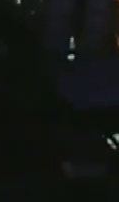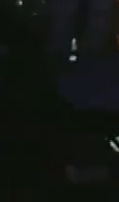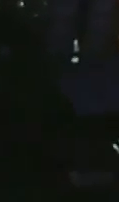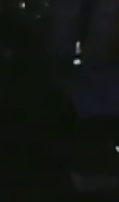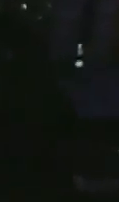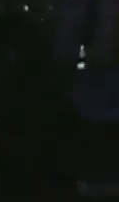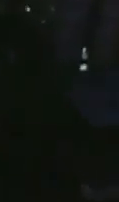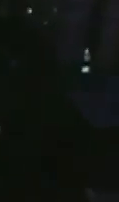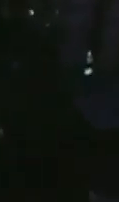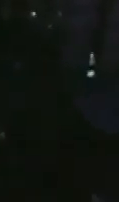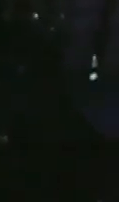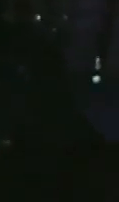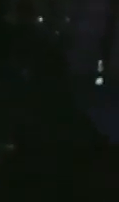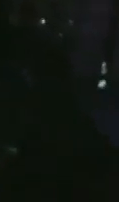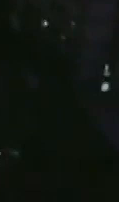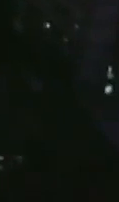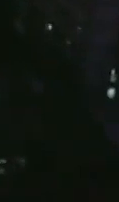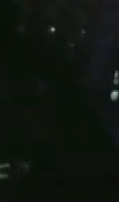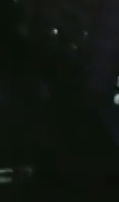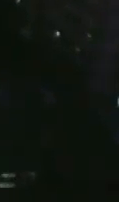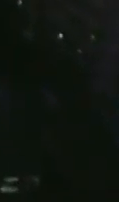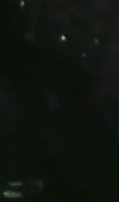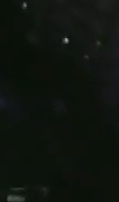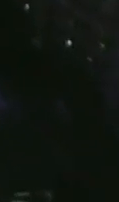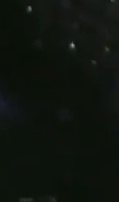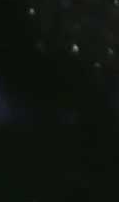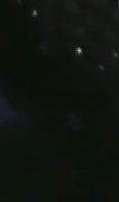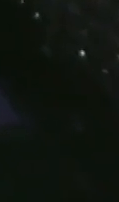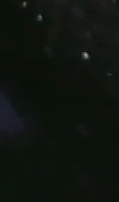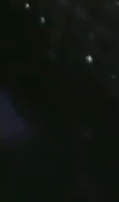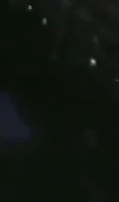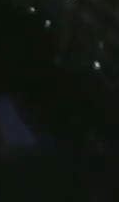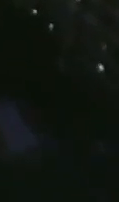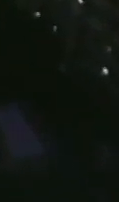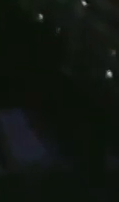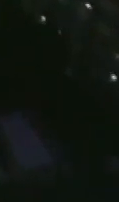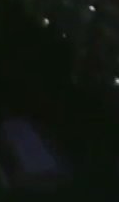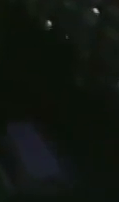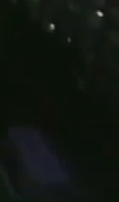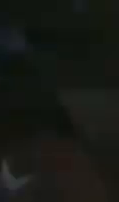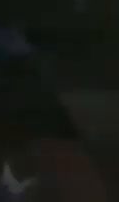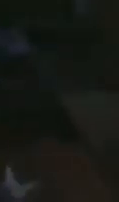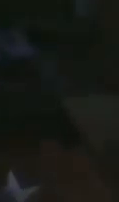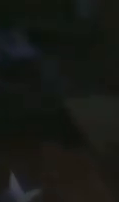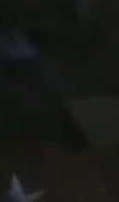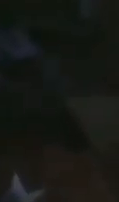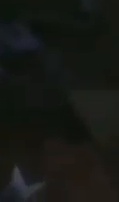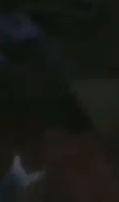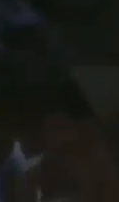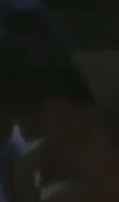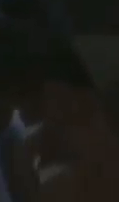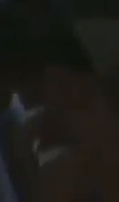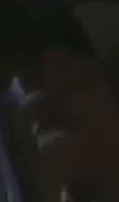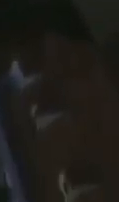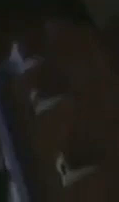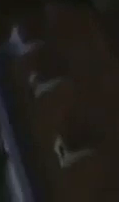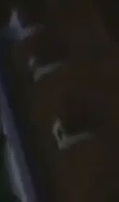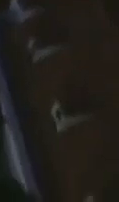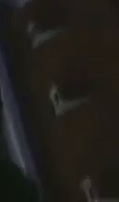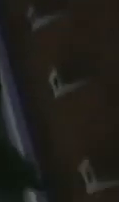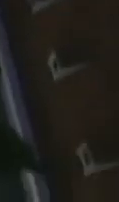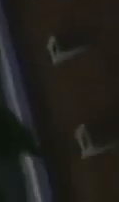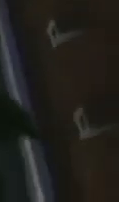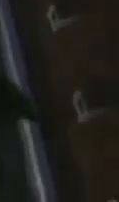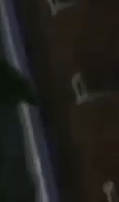Desde el Palacio de Miraflores, en esta oportunidad desde el Salón Simón Bolívar, donde se llevará a cabo el acto de despedida y condecoración